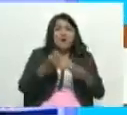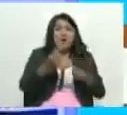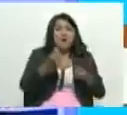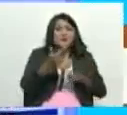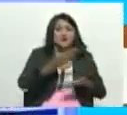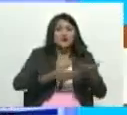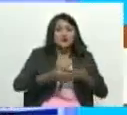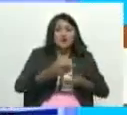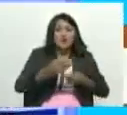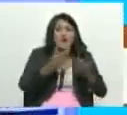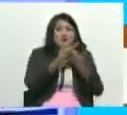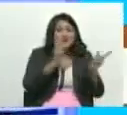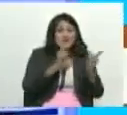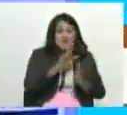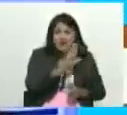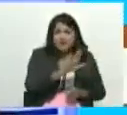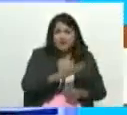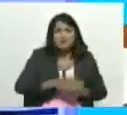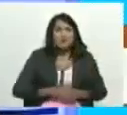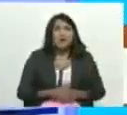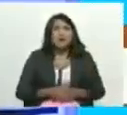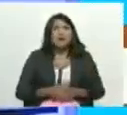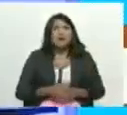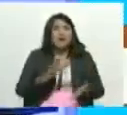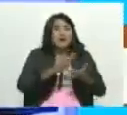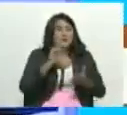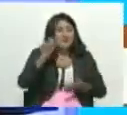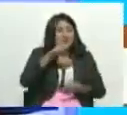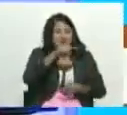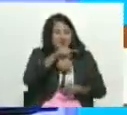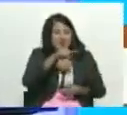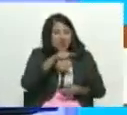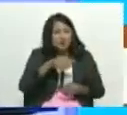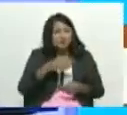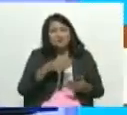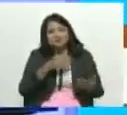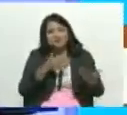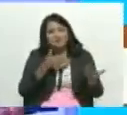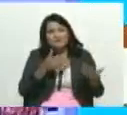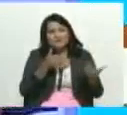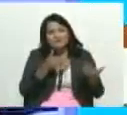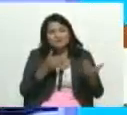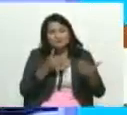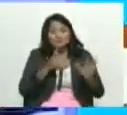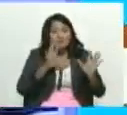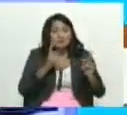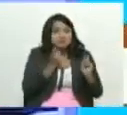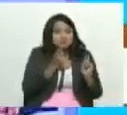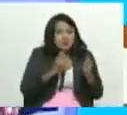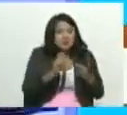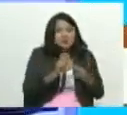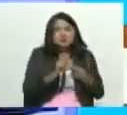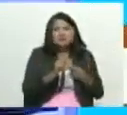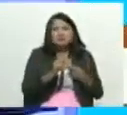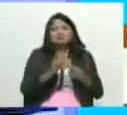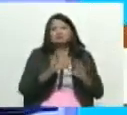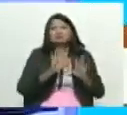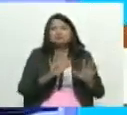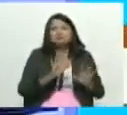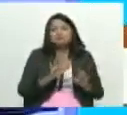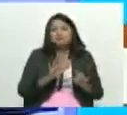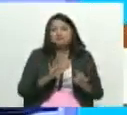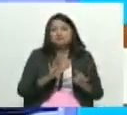libre y el capitalismo hace su mejor pues intento de decirnos que es